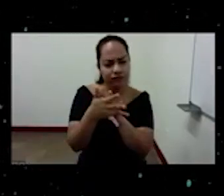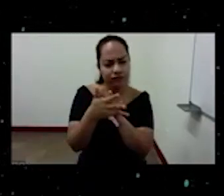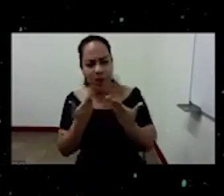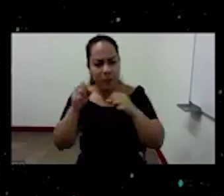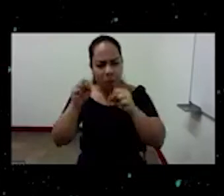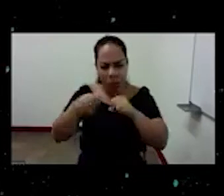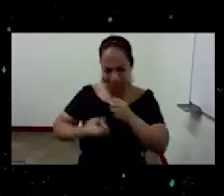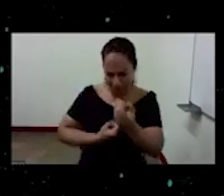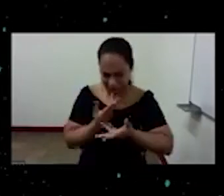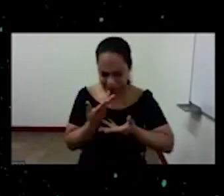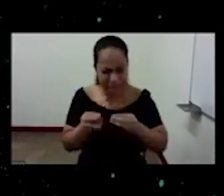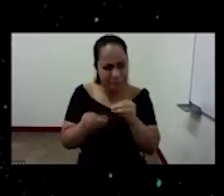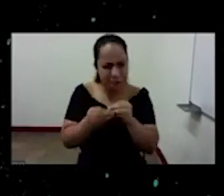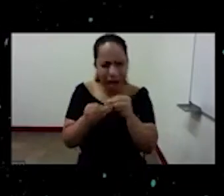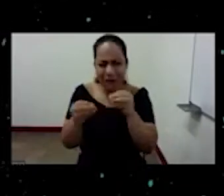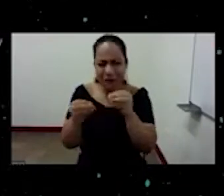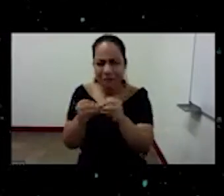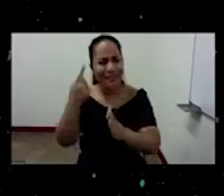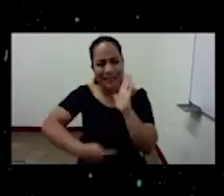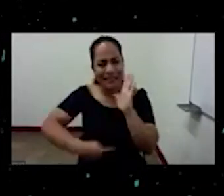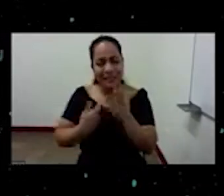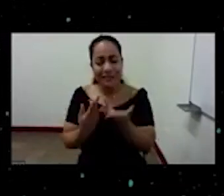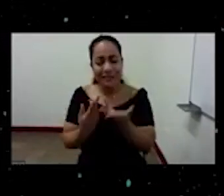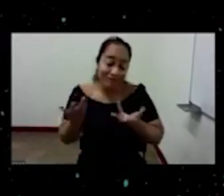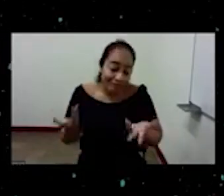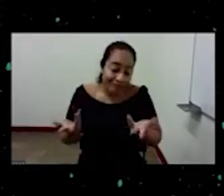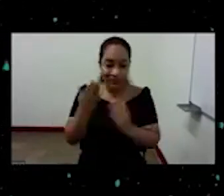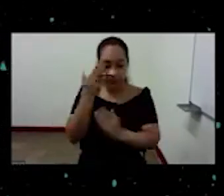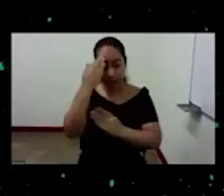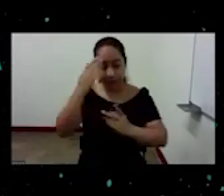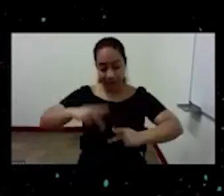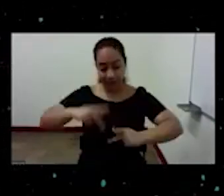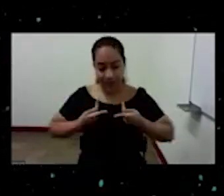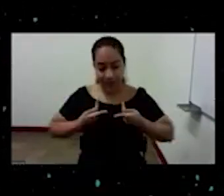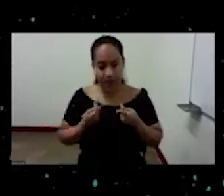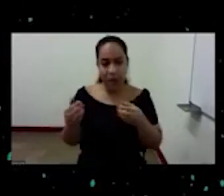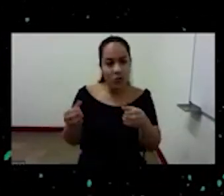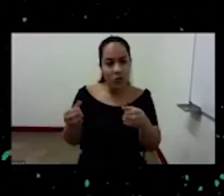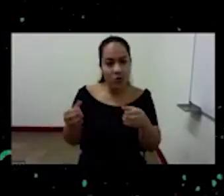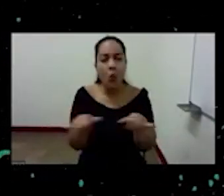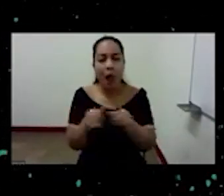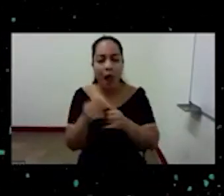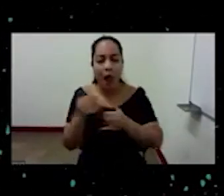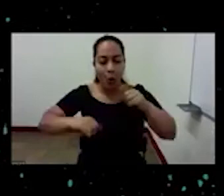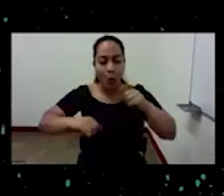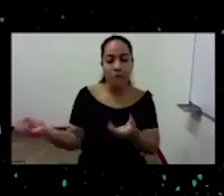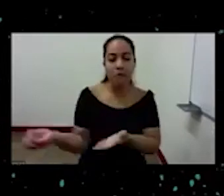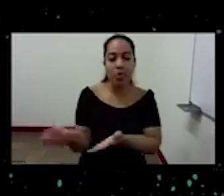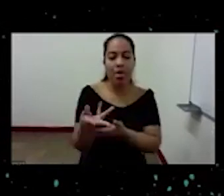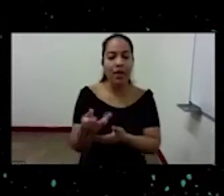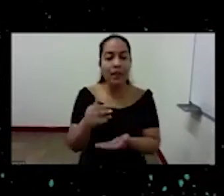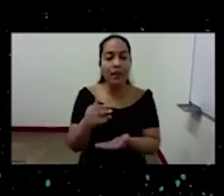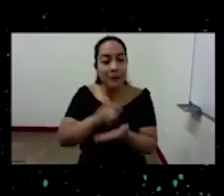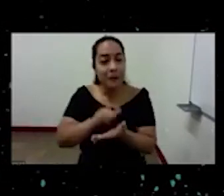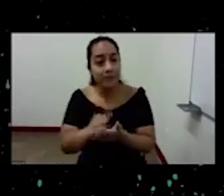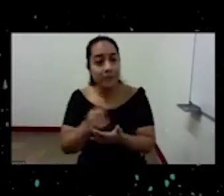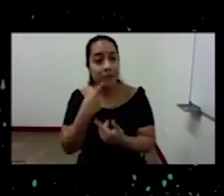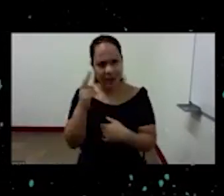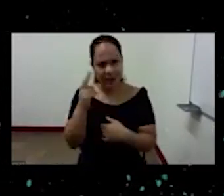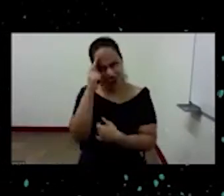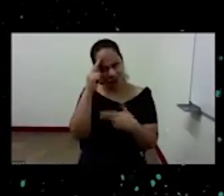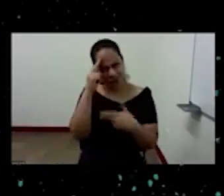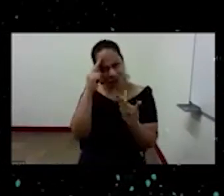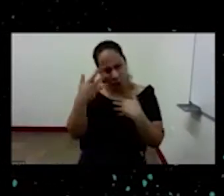ofrecer? Después de todo, la vida es una charada. Por tanto, no hay ninguna razón para no